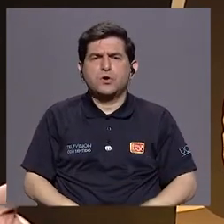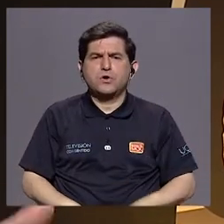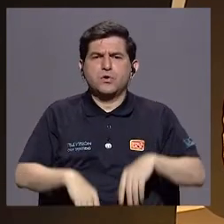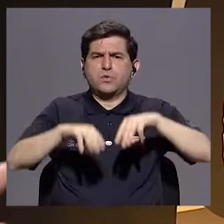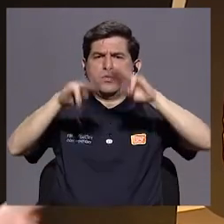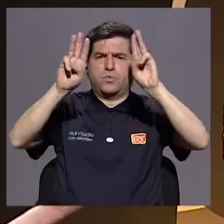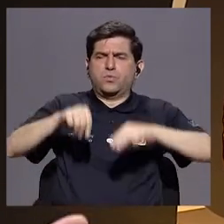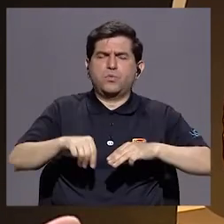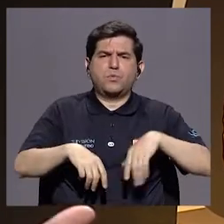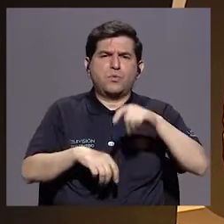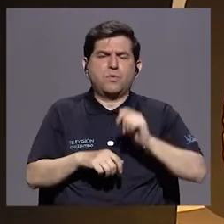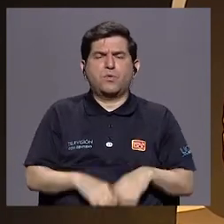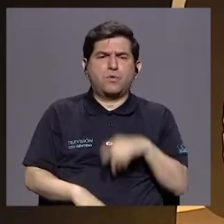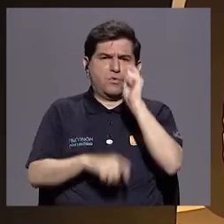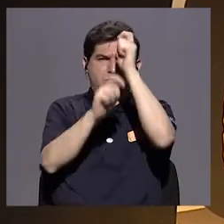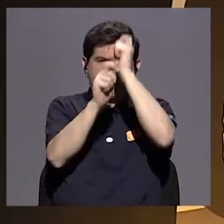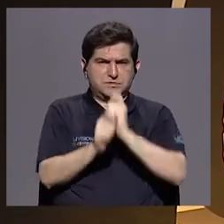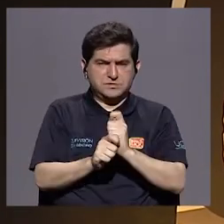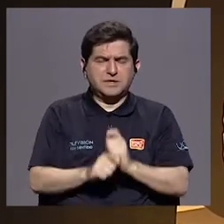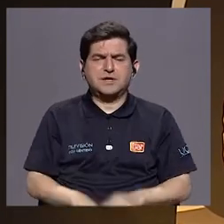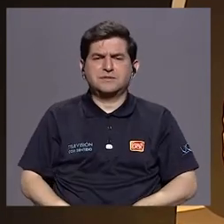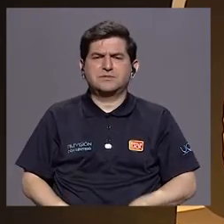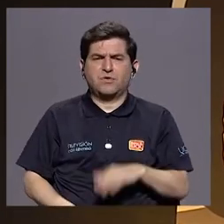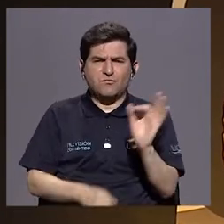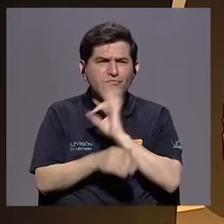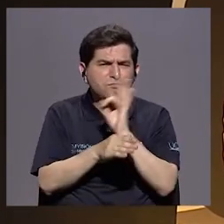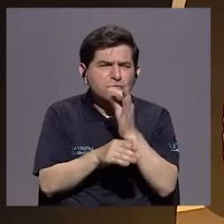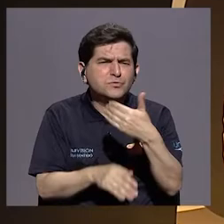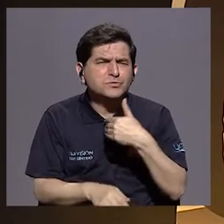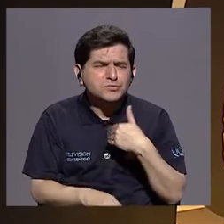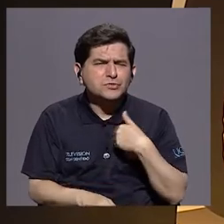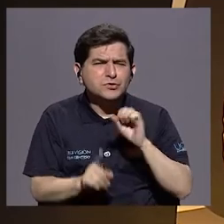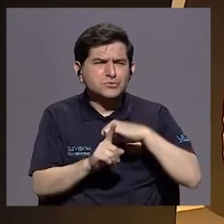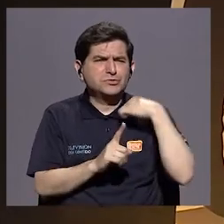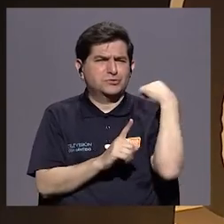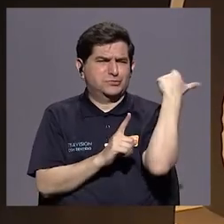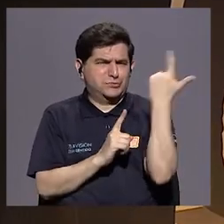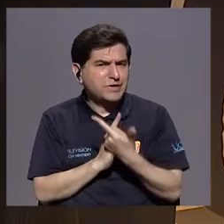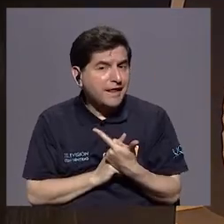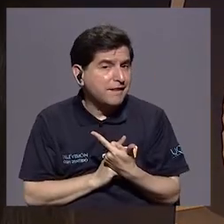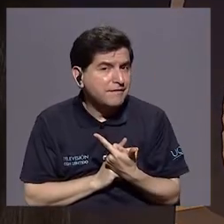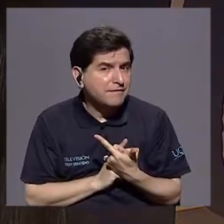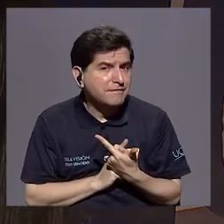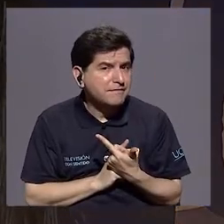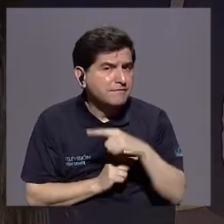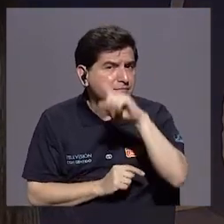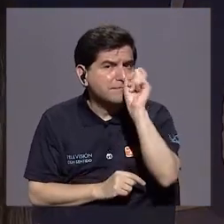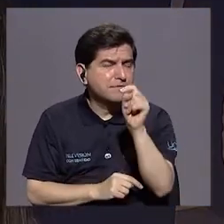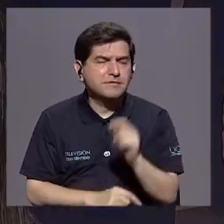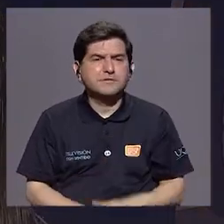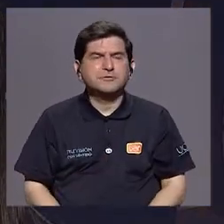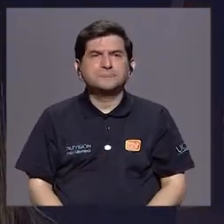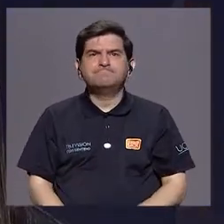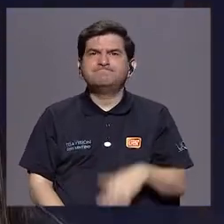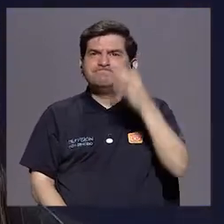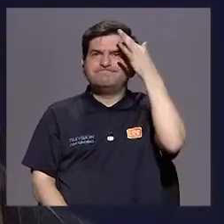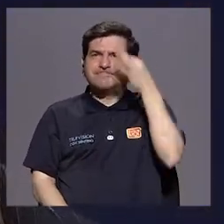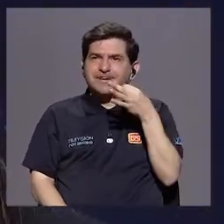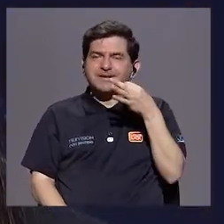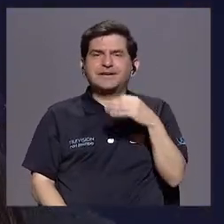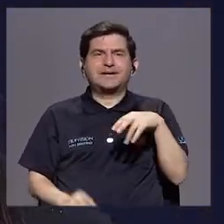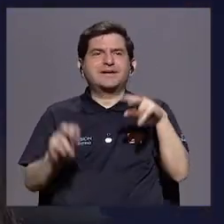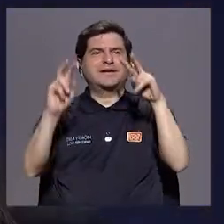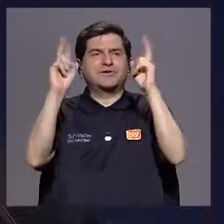una estatua de este tipo de arte más permanente cumple una función social creo que es un tema bastante